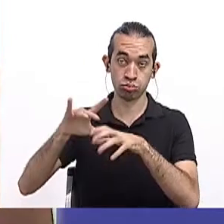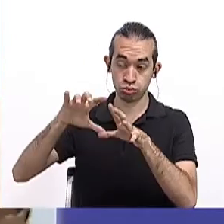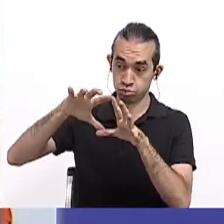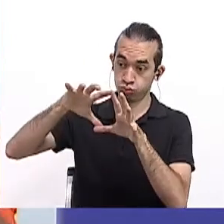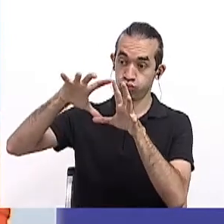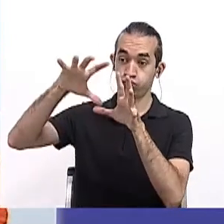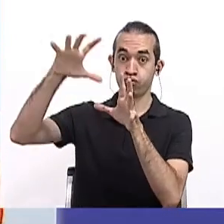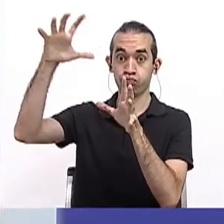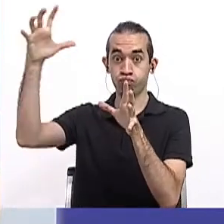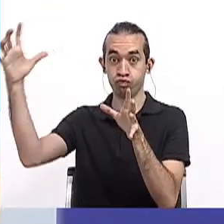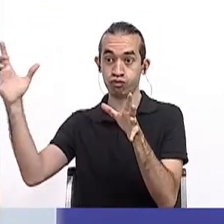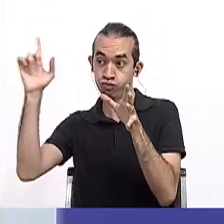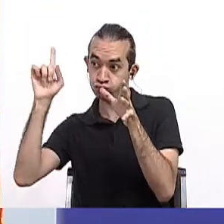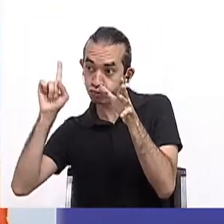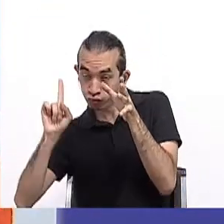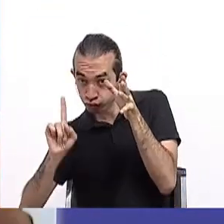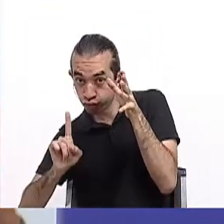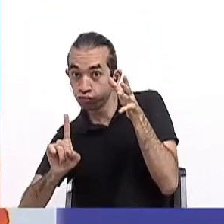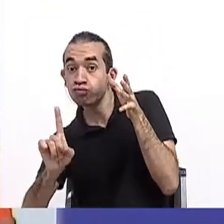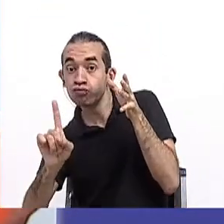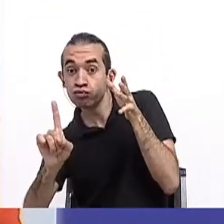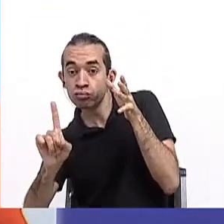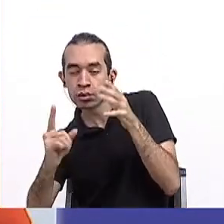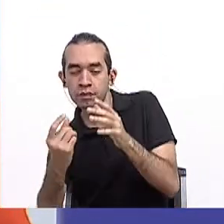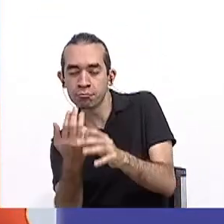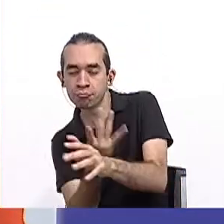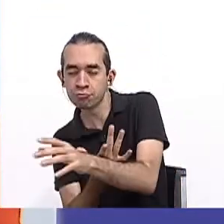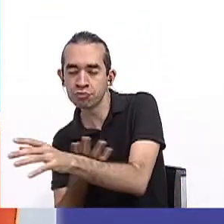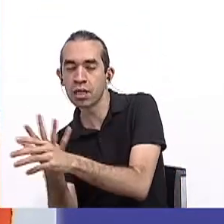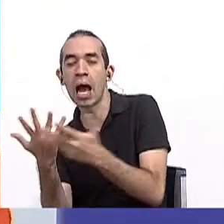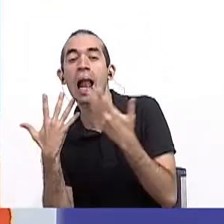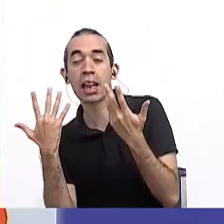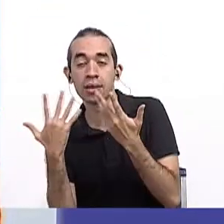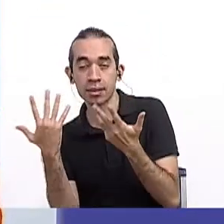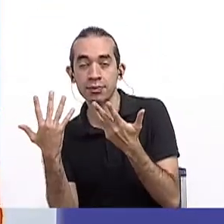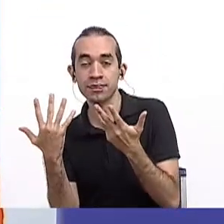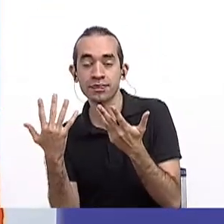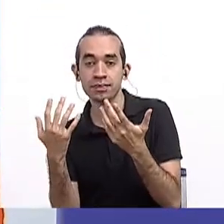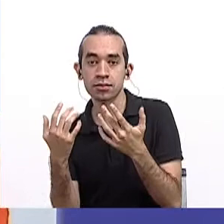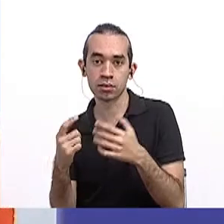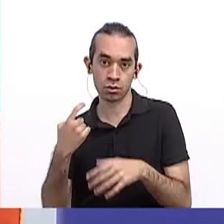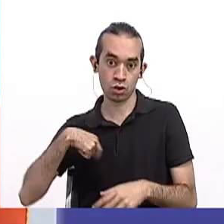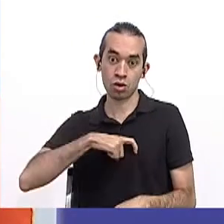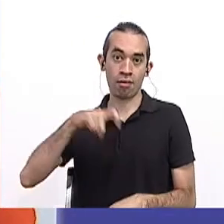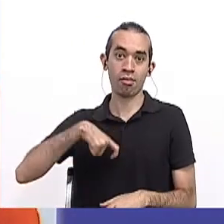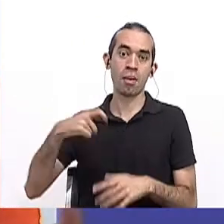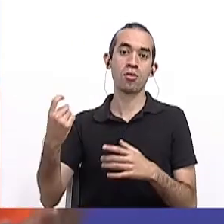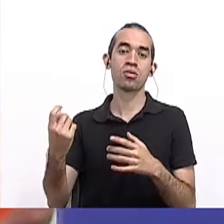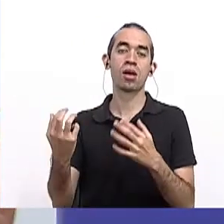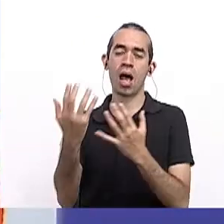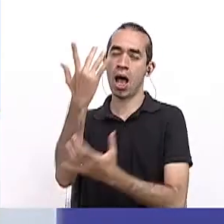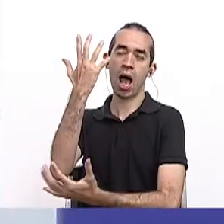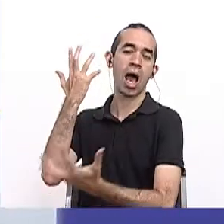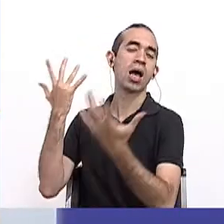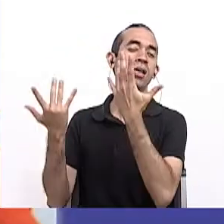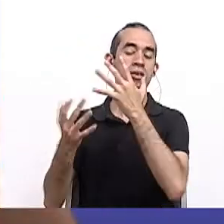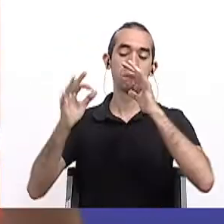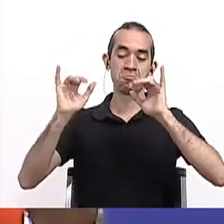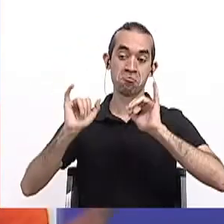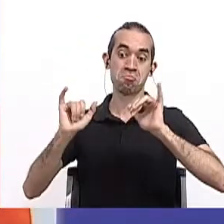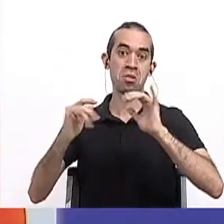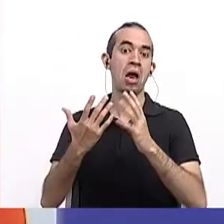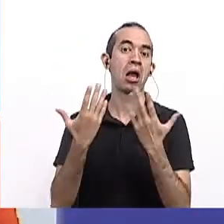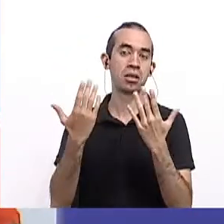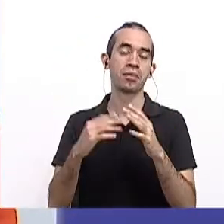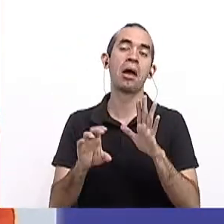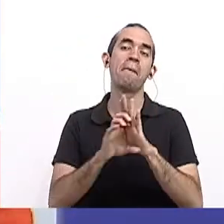dan cuenta que es como un lugar muy calientito y nosotros necesitamos de esos gases que nos mantienen ahí. Todos estos gases como el